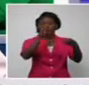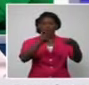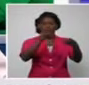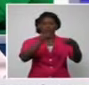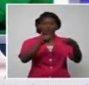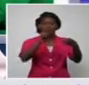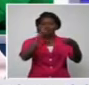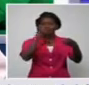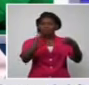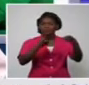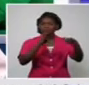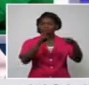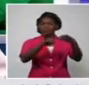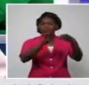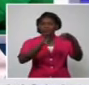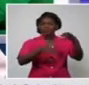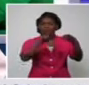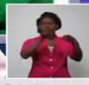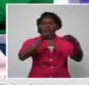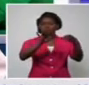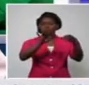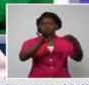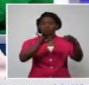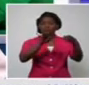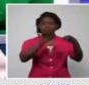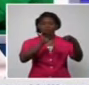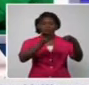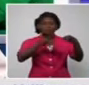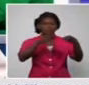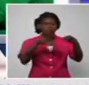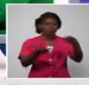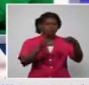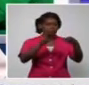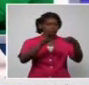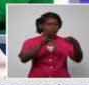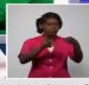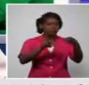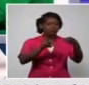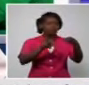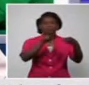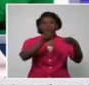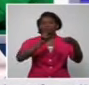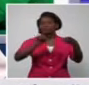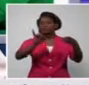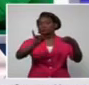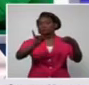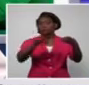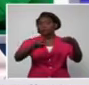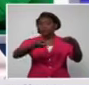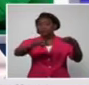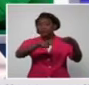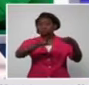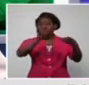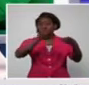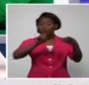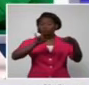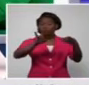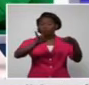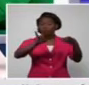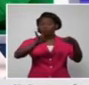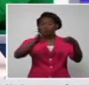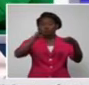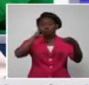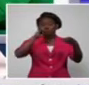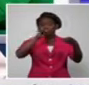18 años y menos. Estamos hablando de 109. Y ayer de los 109, 5 menores de un